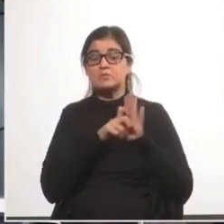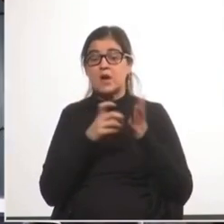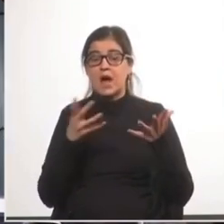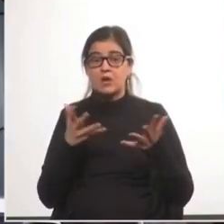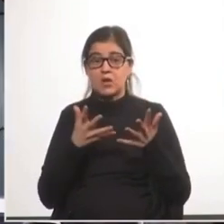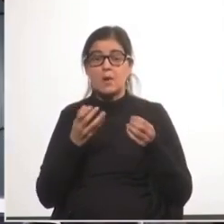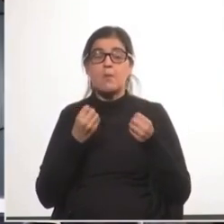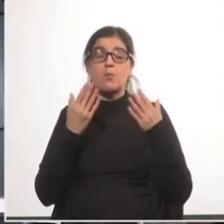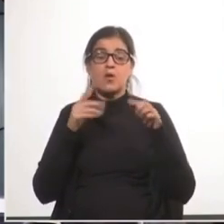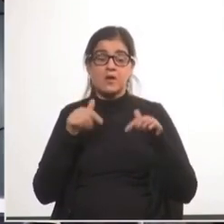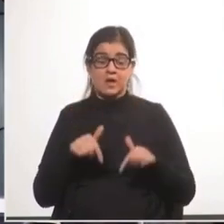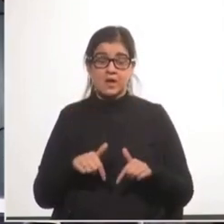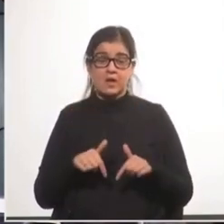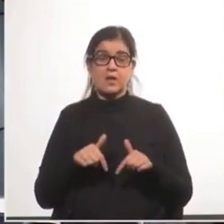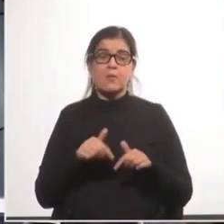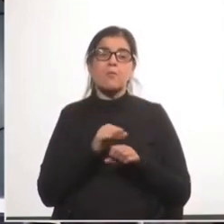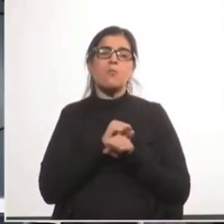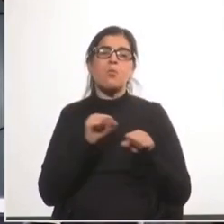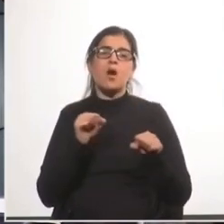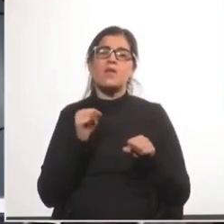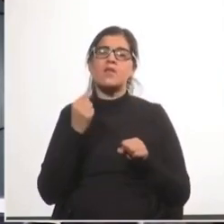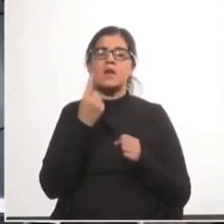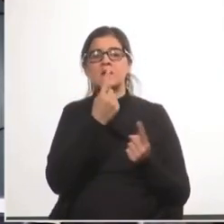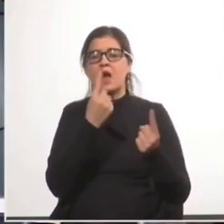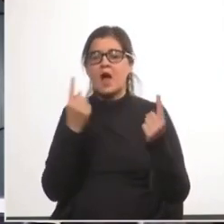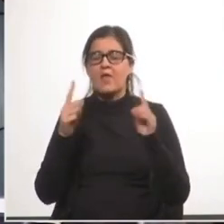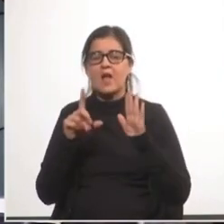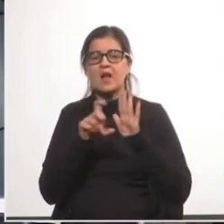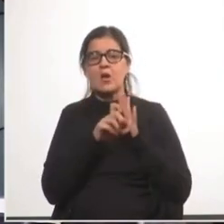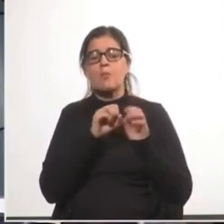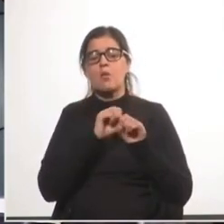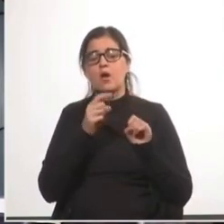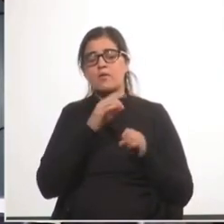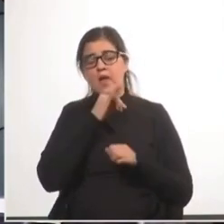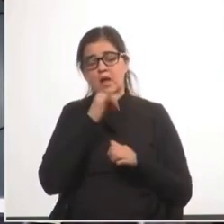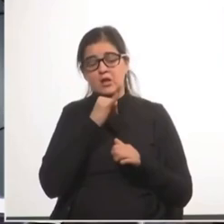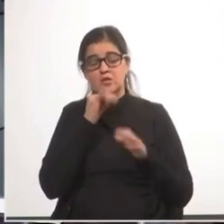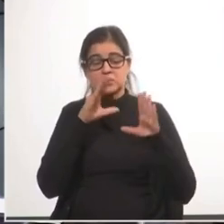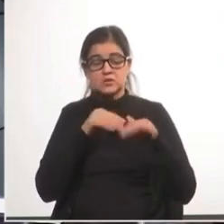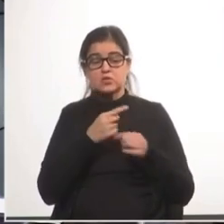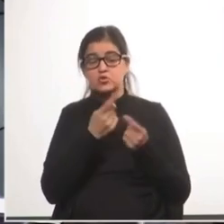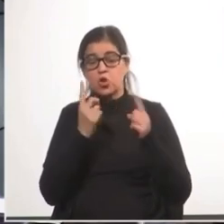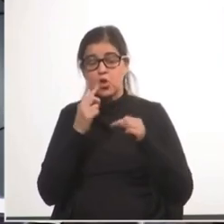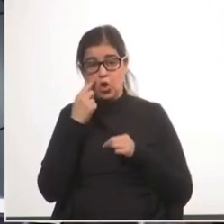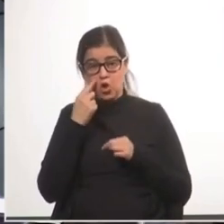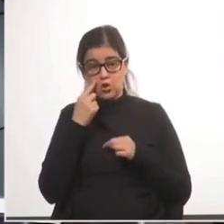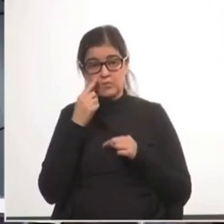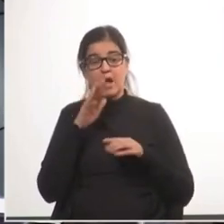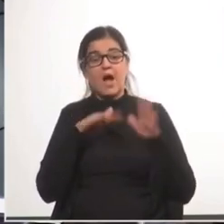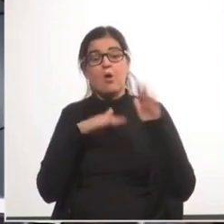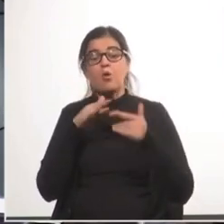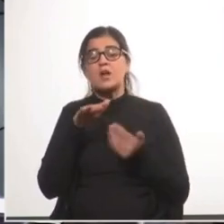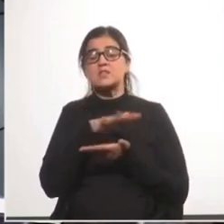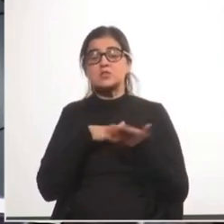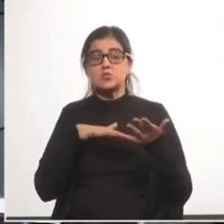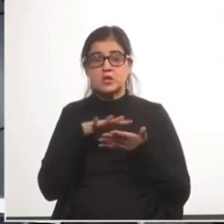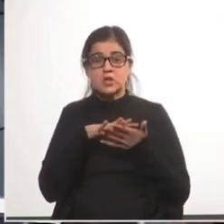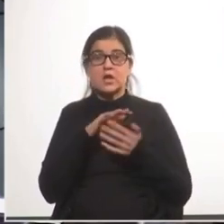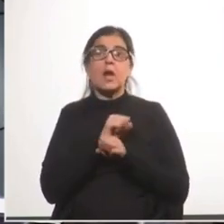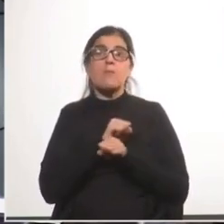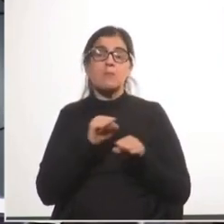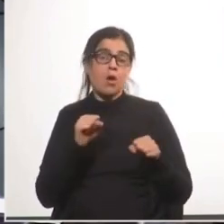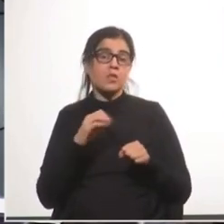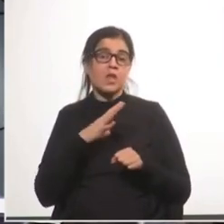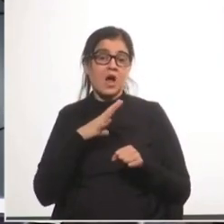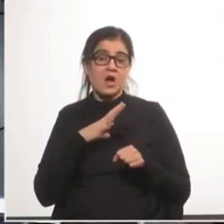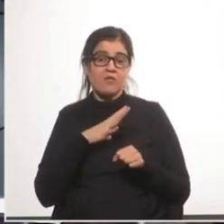actual, porque aquí podrá venir cada legislador con alguna anécdota. Sí, todos conocemos alguna situación que puede